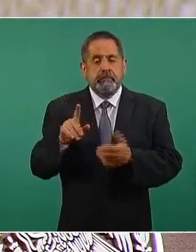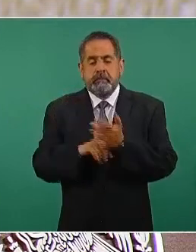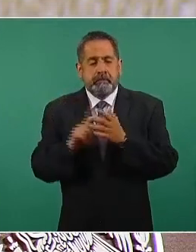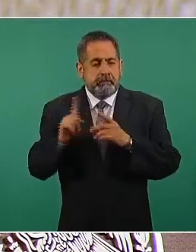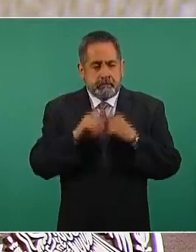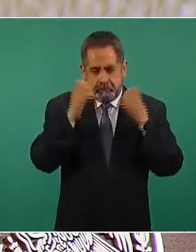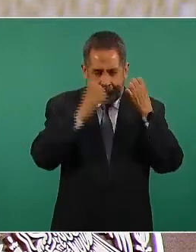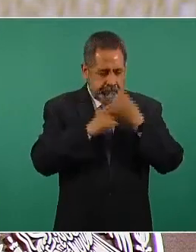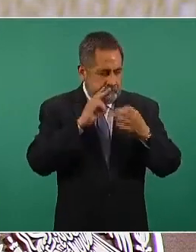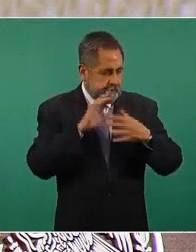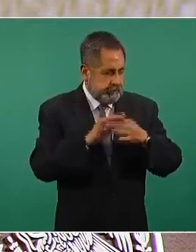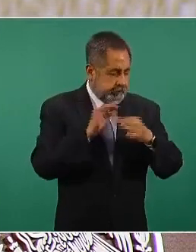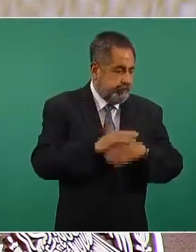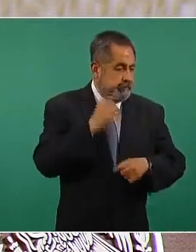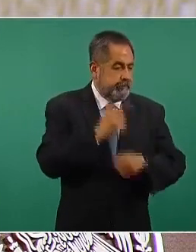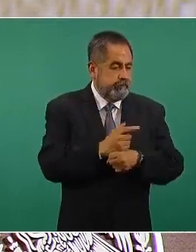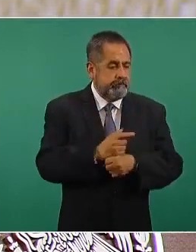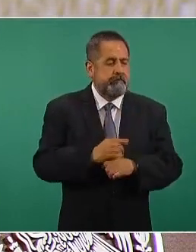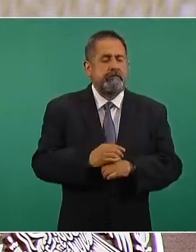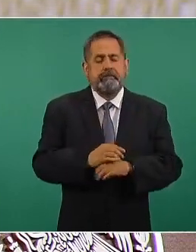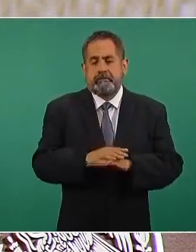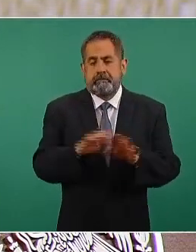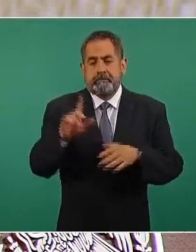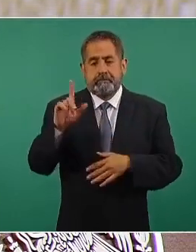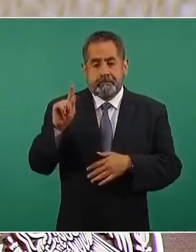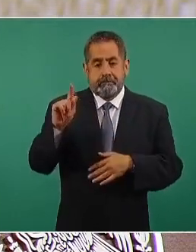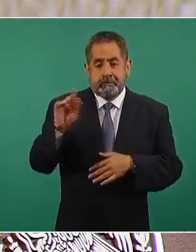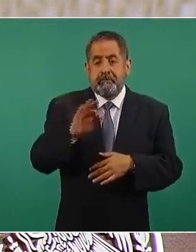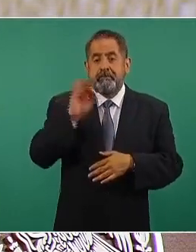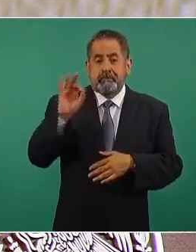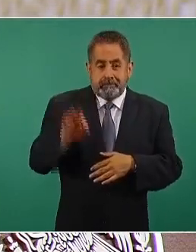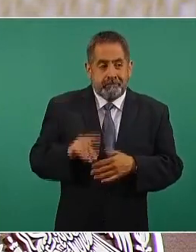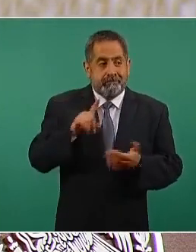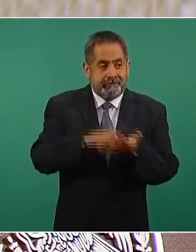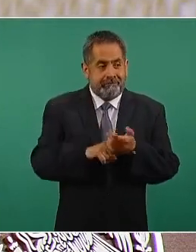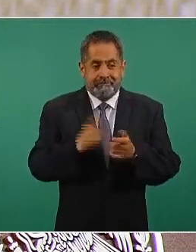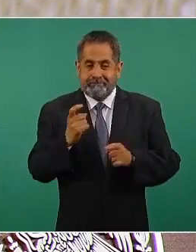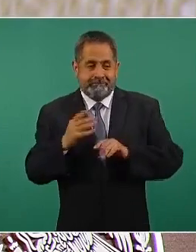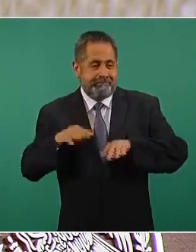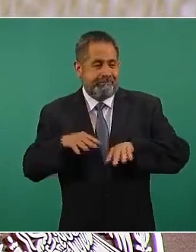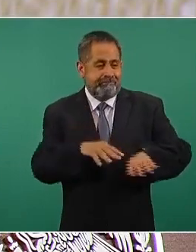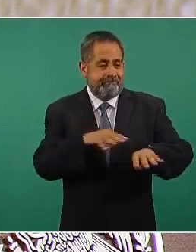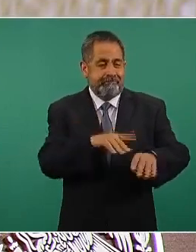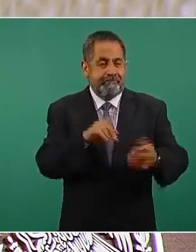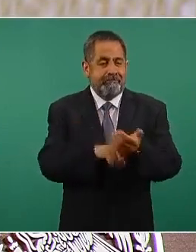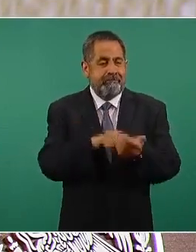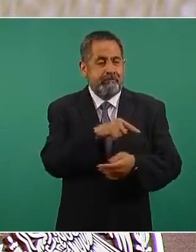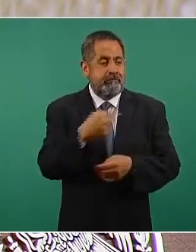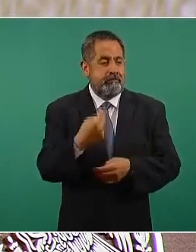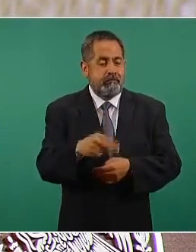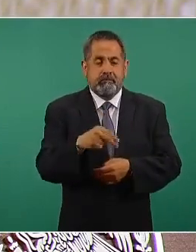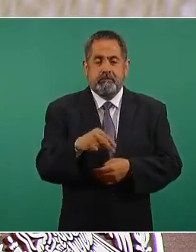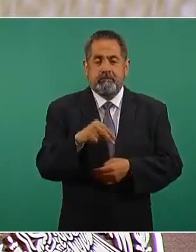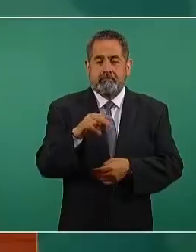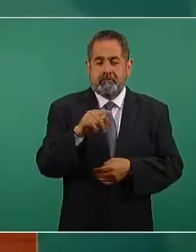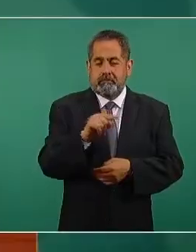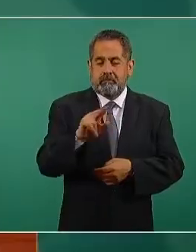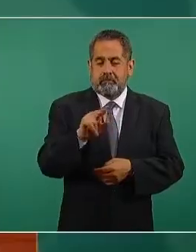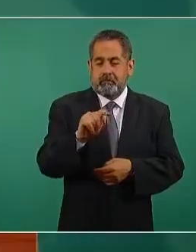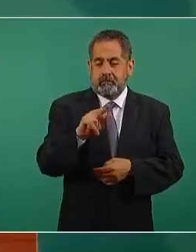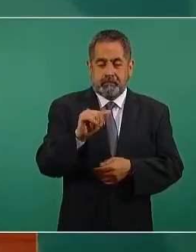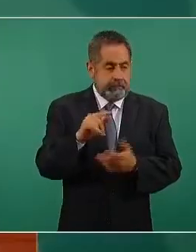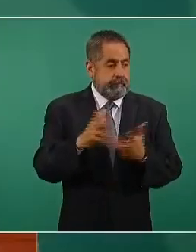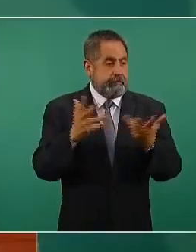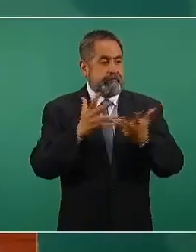de explosividad, se registró un valor del 70% en el cárcamo 8 llamado Suterm, por el que se